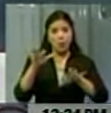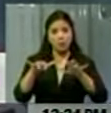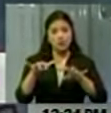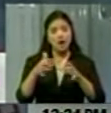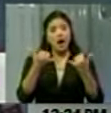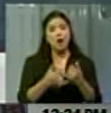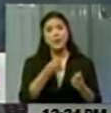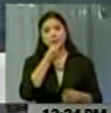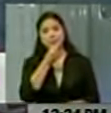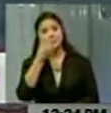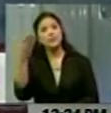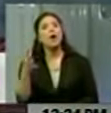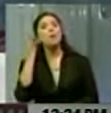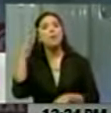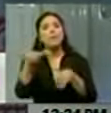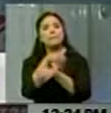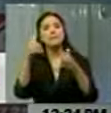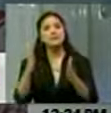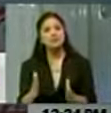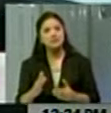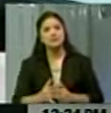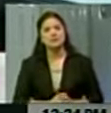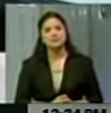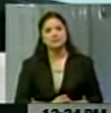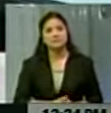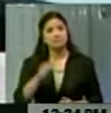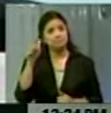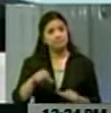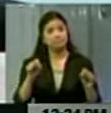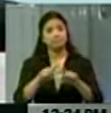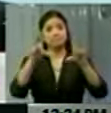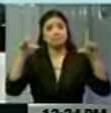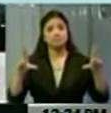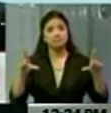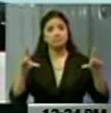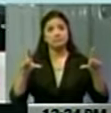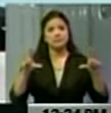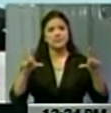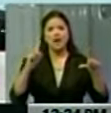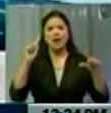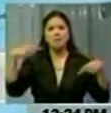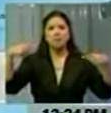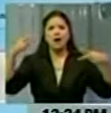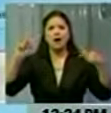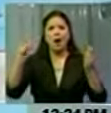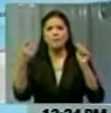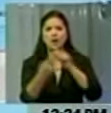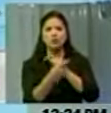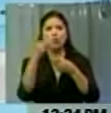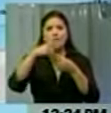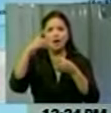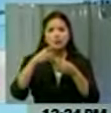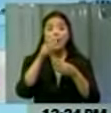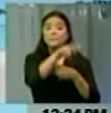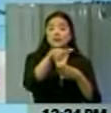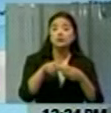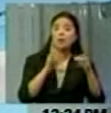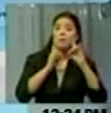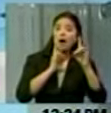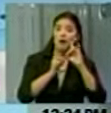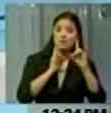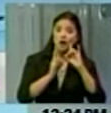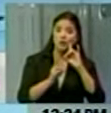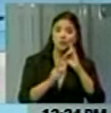la palabra a la ministra Luisana Melo, que en esta gran pantalla vemos además que se va actualizando a medida que estas compañeras y compañeros que